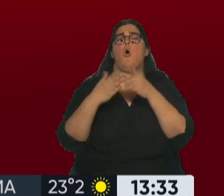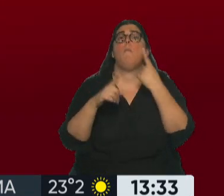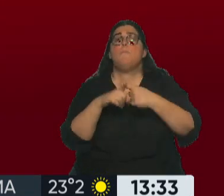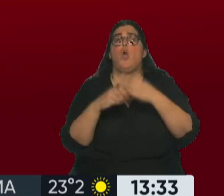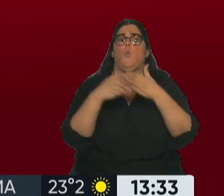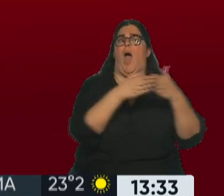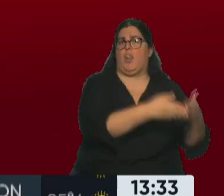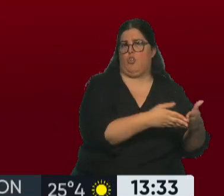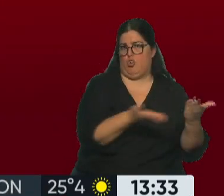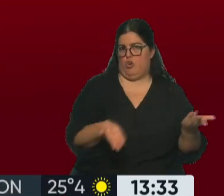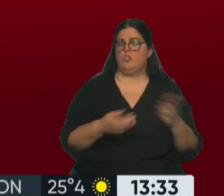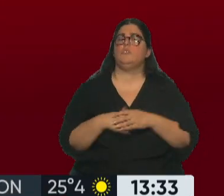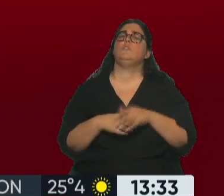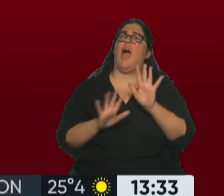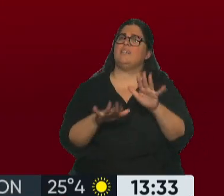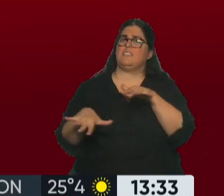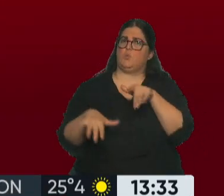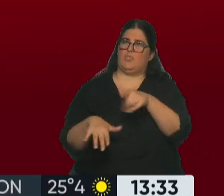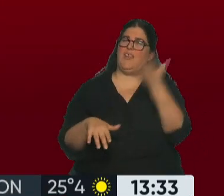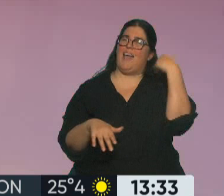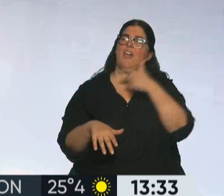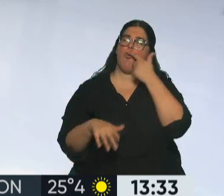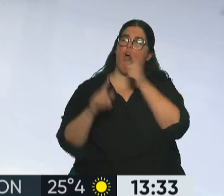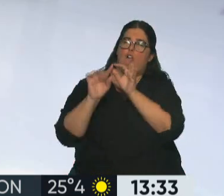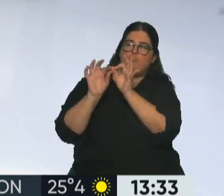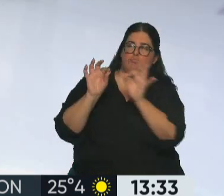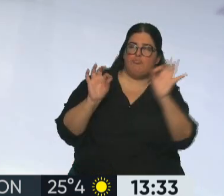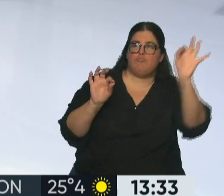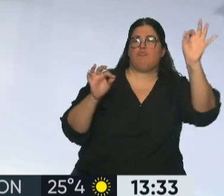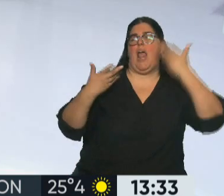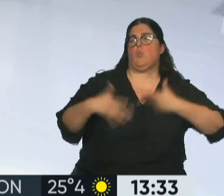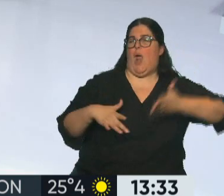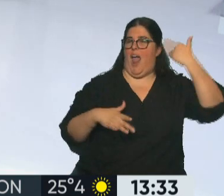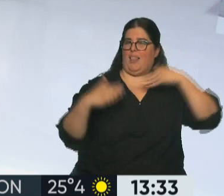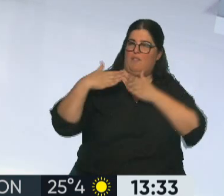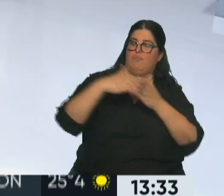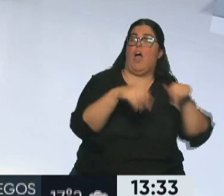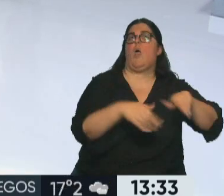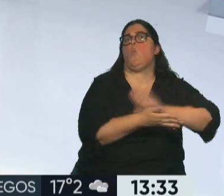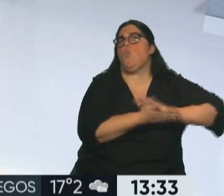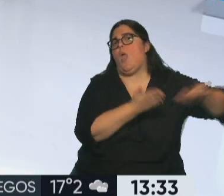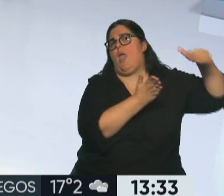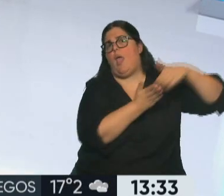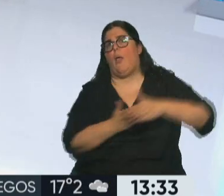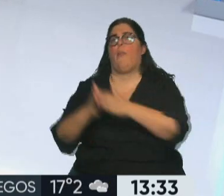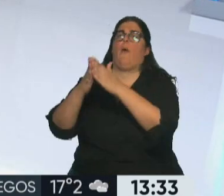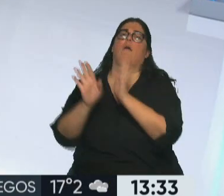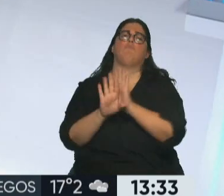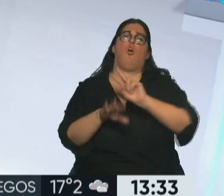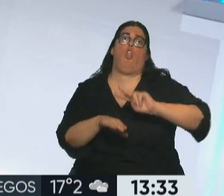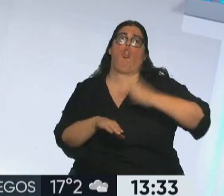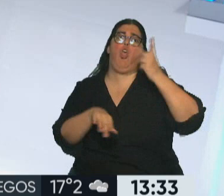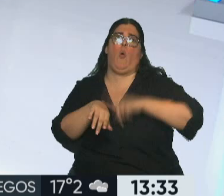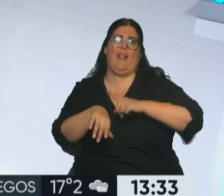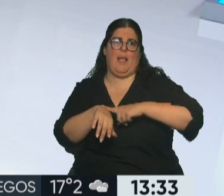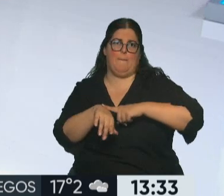así están las cosas aquí la ruta original que ya no se utiliza por los ataques en el mar rojo y esta nueva ruta casi el doble de tiempo